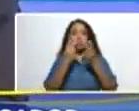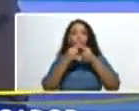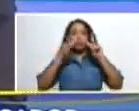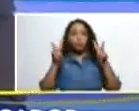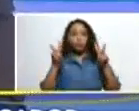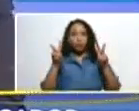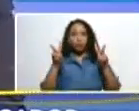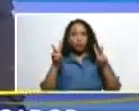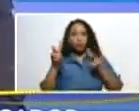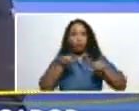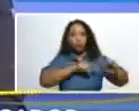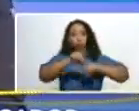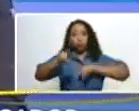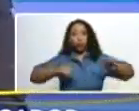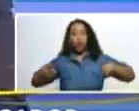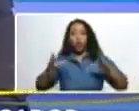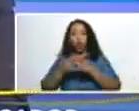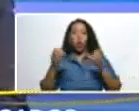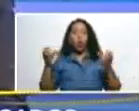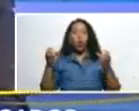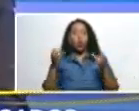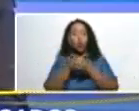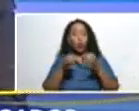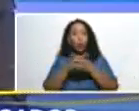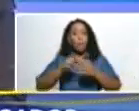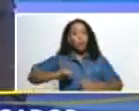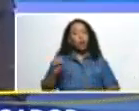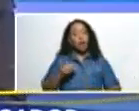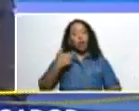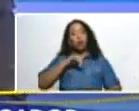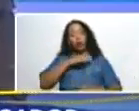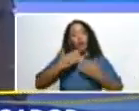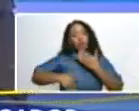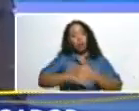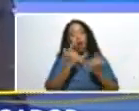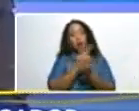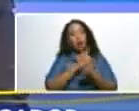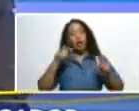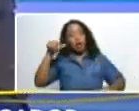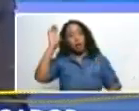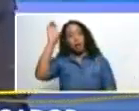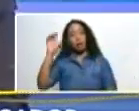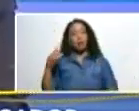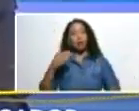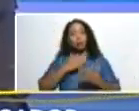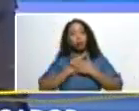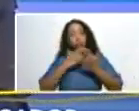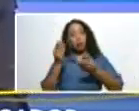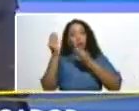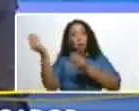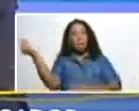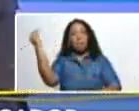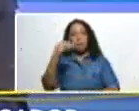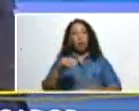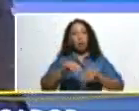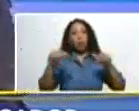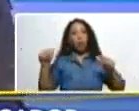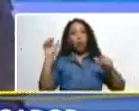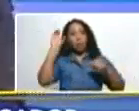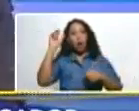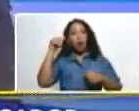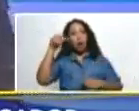acción coordinada de todos los cuerpos policiales, hemos avanzado en liberar al país y en entregarle cada vez más territorios de paz al